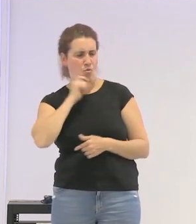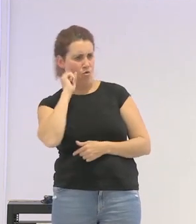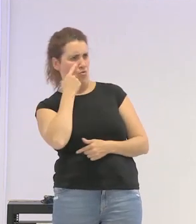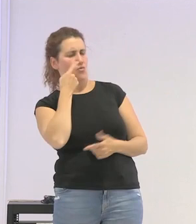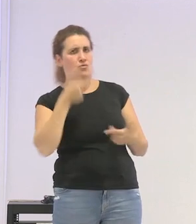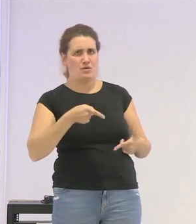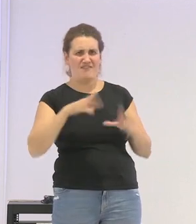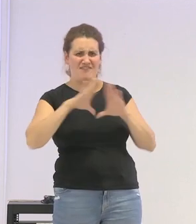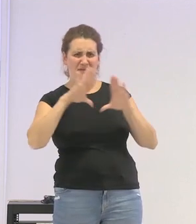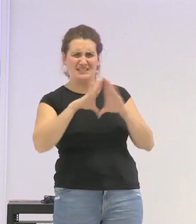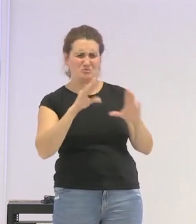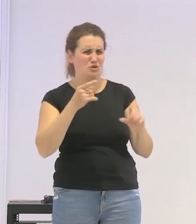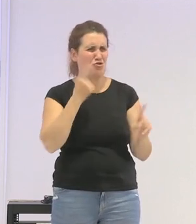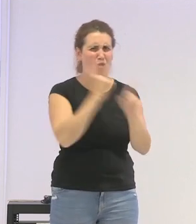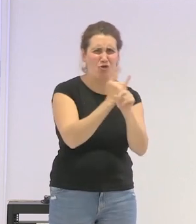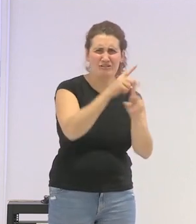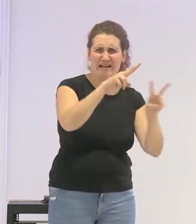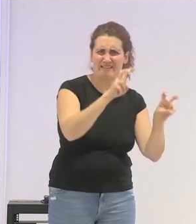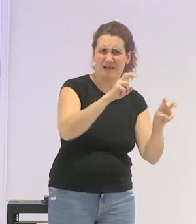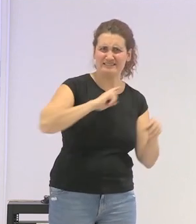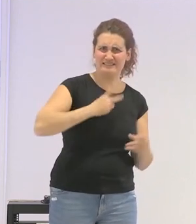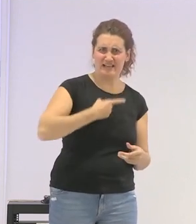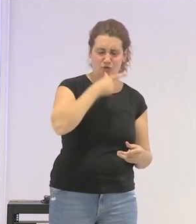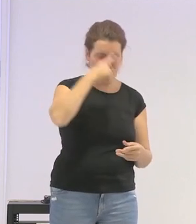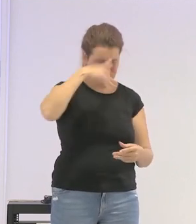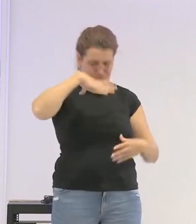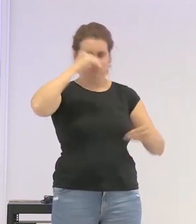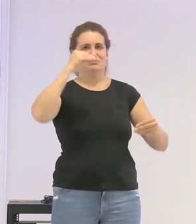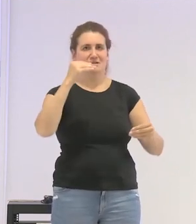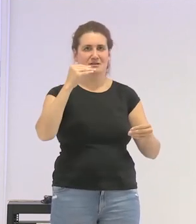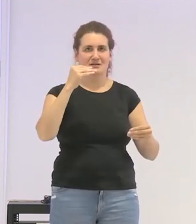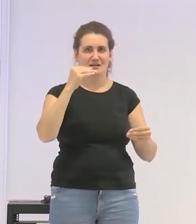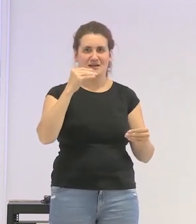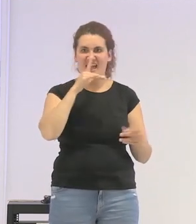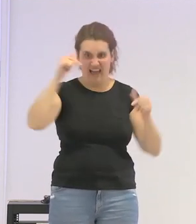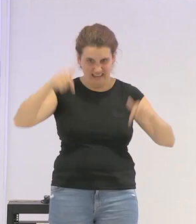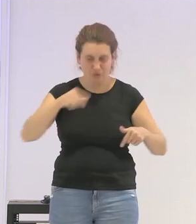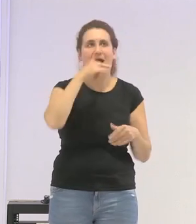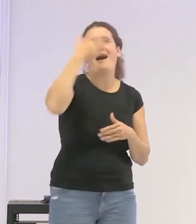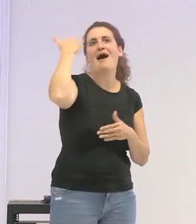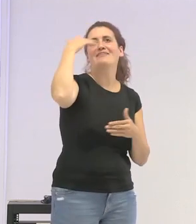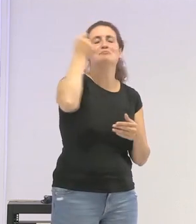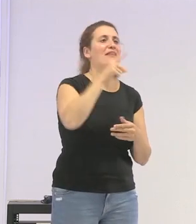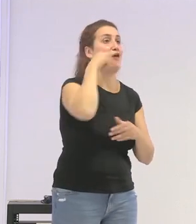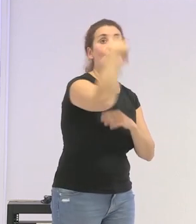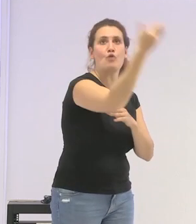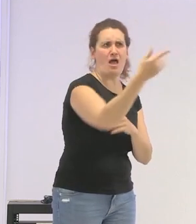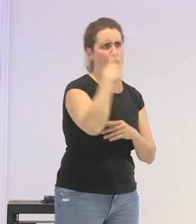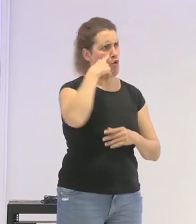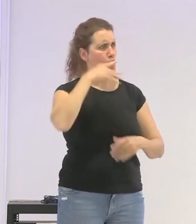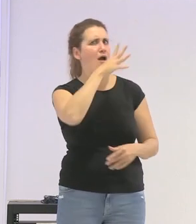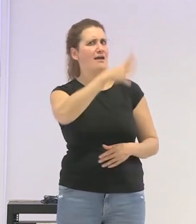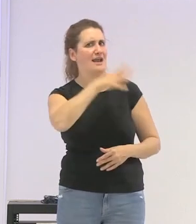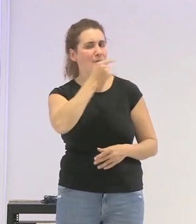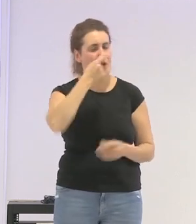feministas hablando contra las personas trans? Era una cosa como increíble y de repente llegó aquí un día y dices, wow, o sea,